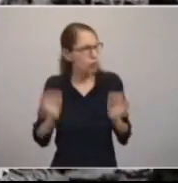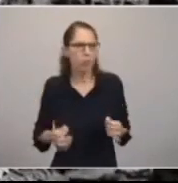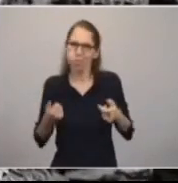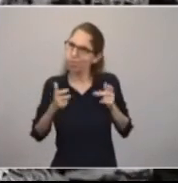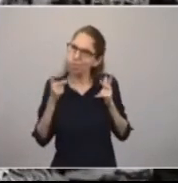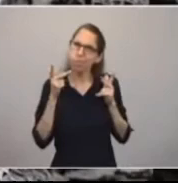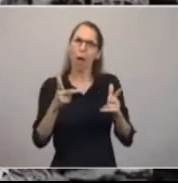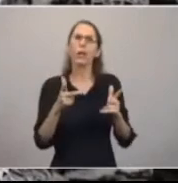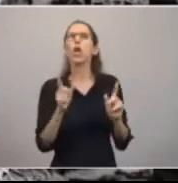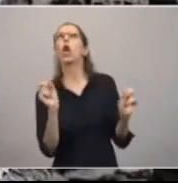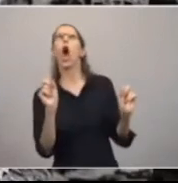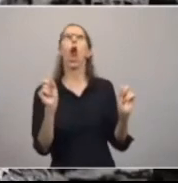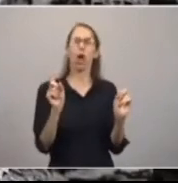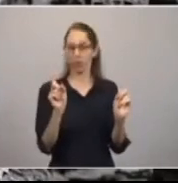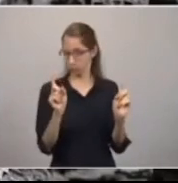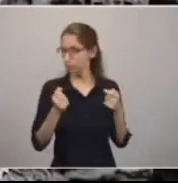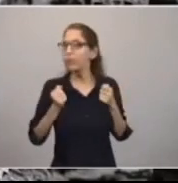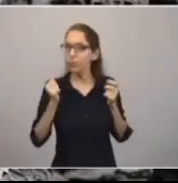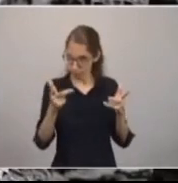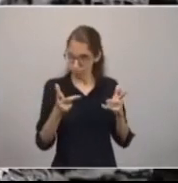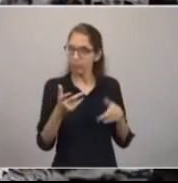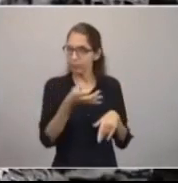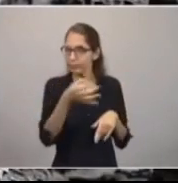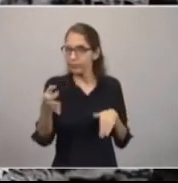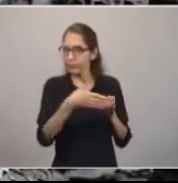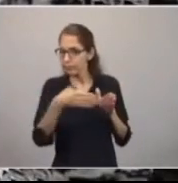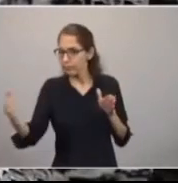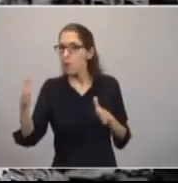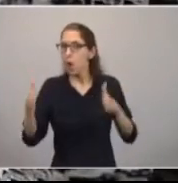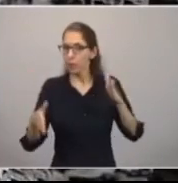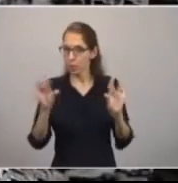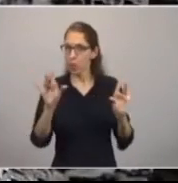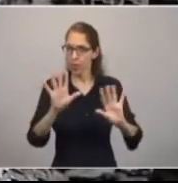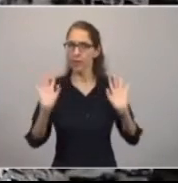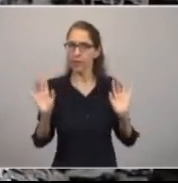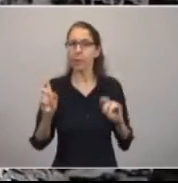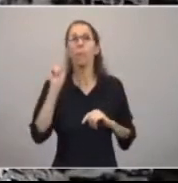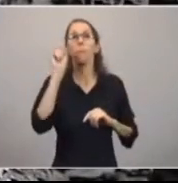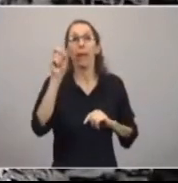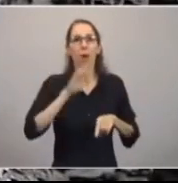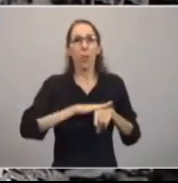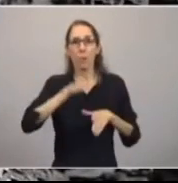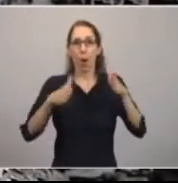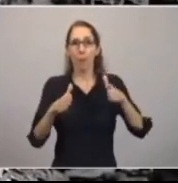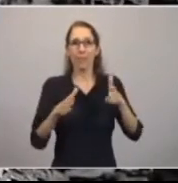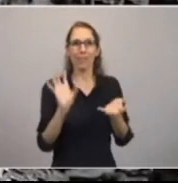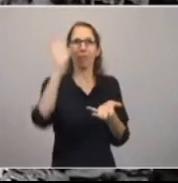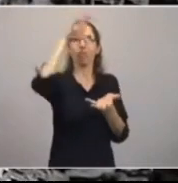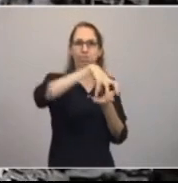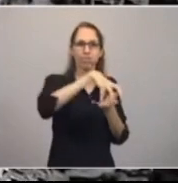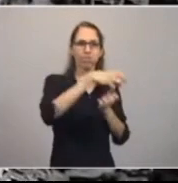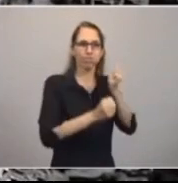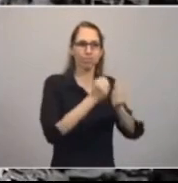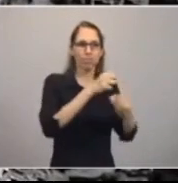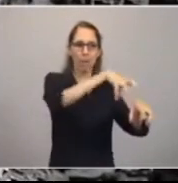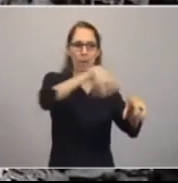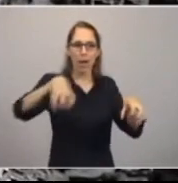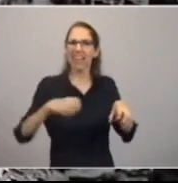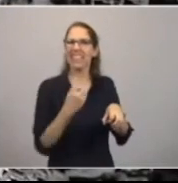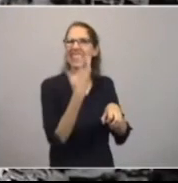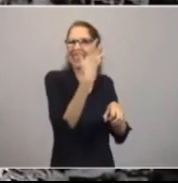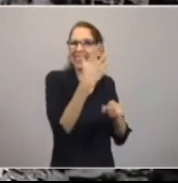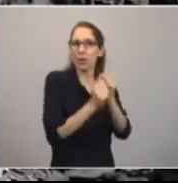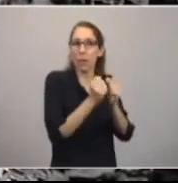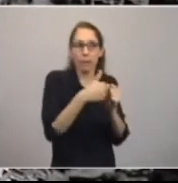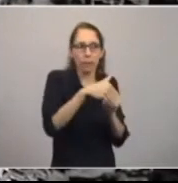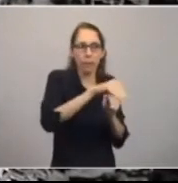discurso de Asunción, todo el tiempo. Pero quiero decir, en ese parque industrial y en este nuevo, donde había 5 empresas a punto de